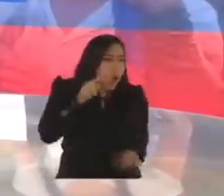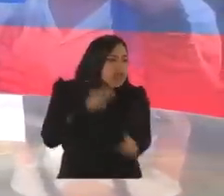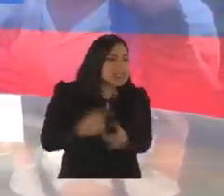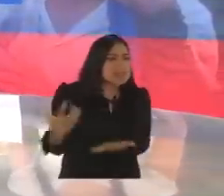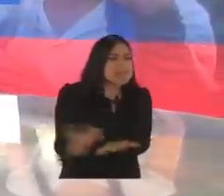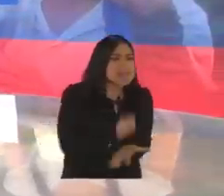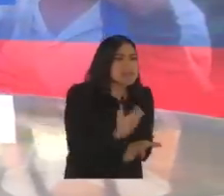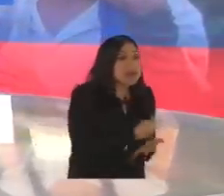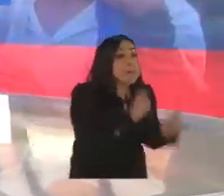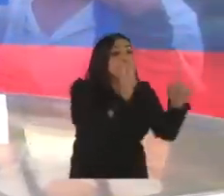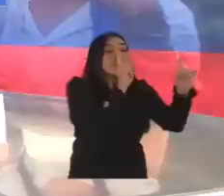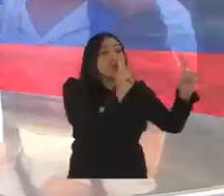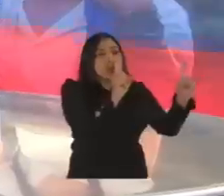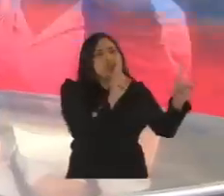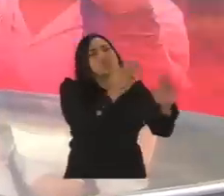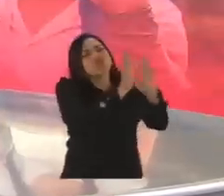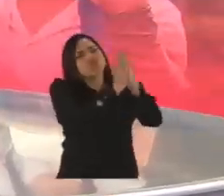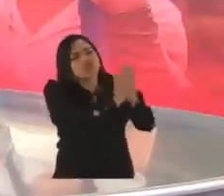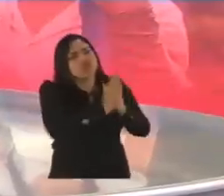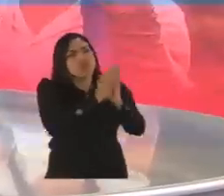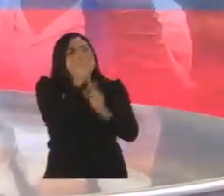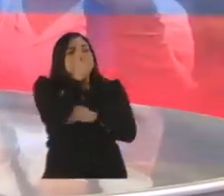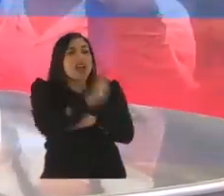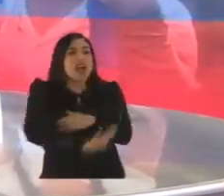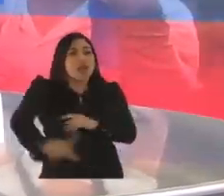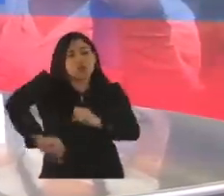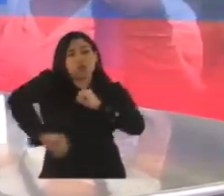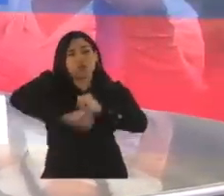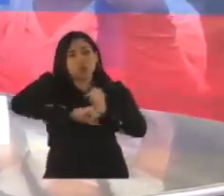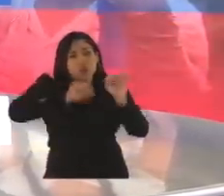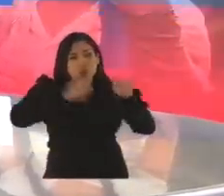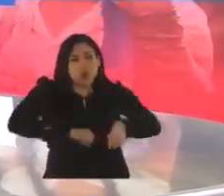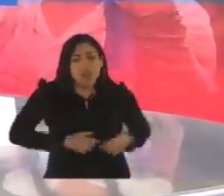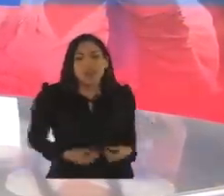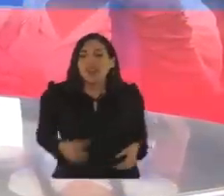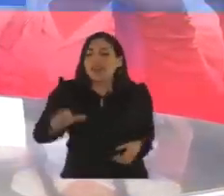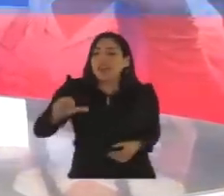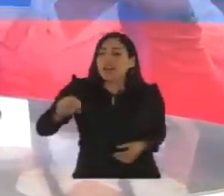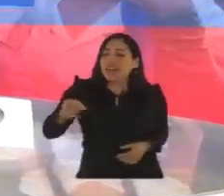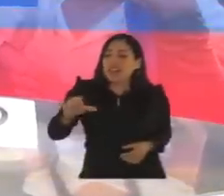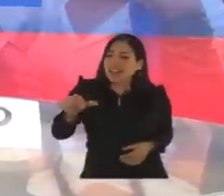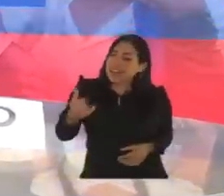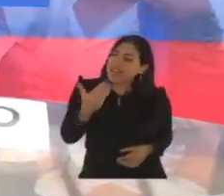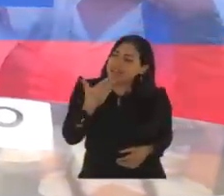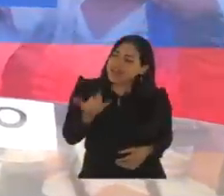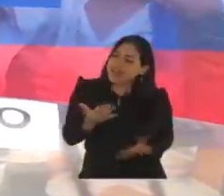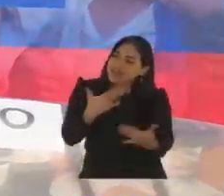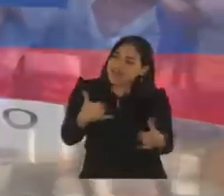recolectar dinero, pero también piden la solidaridad de los colombianos. María Angélica Ferrer habló con ellos.